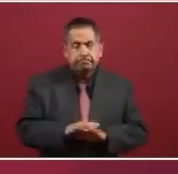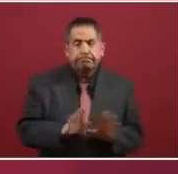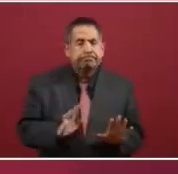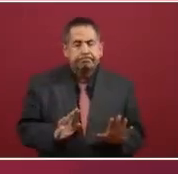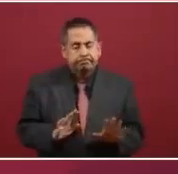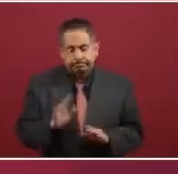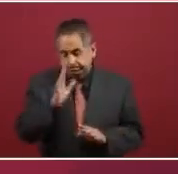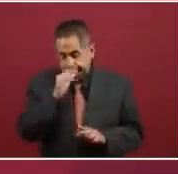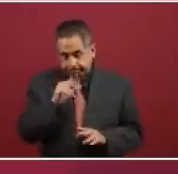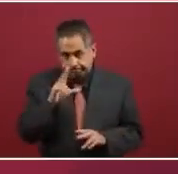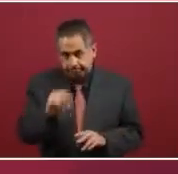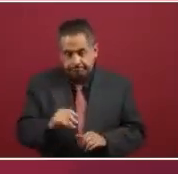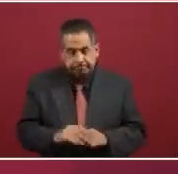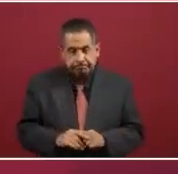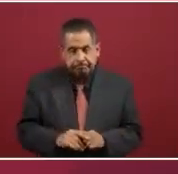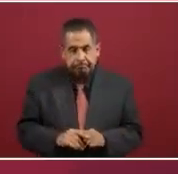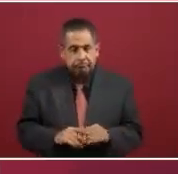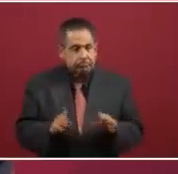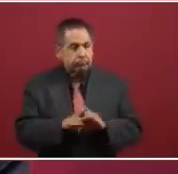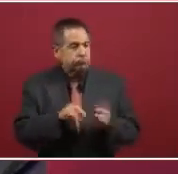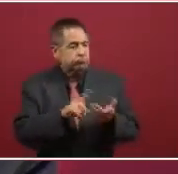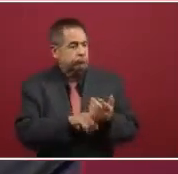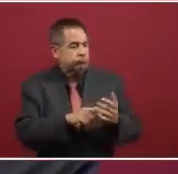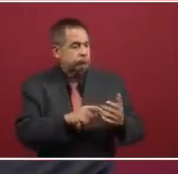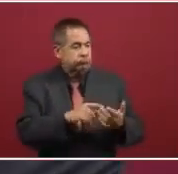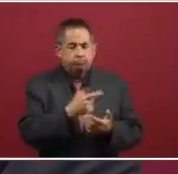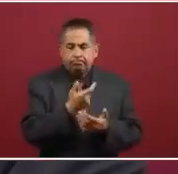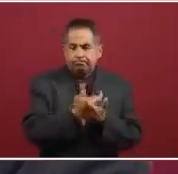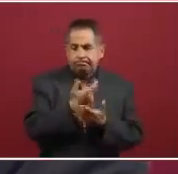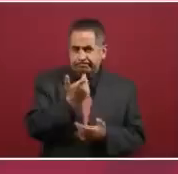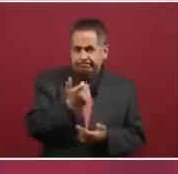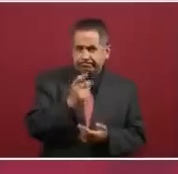sobre la fortaleza de nuestra moneda,